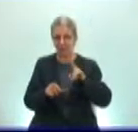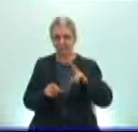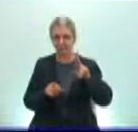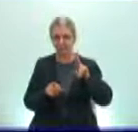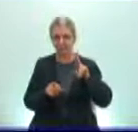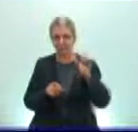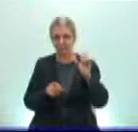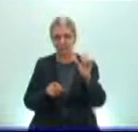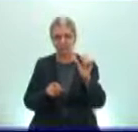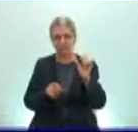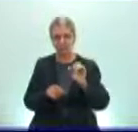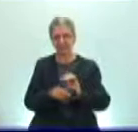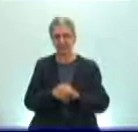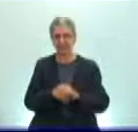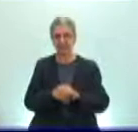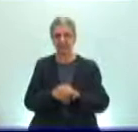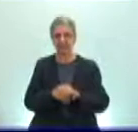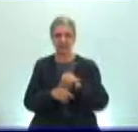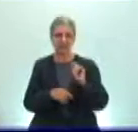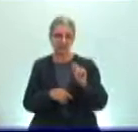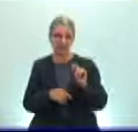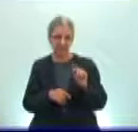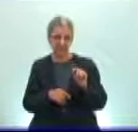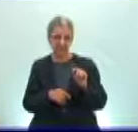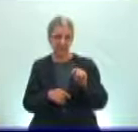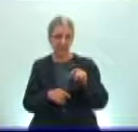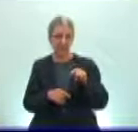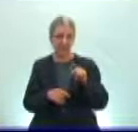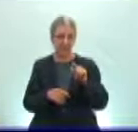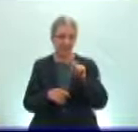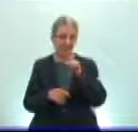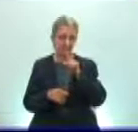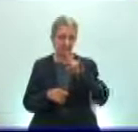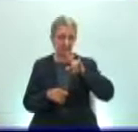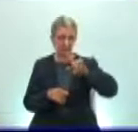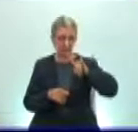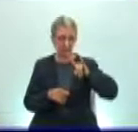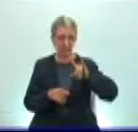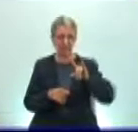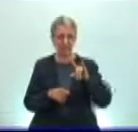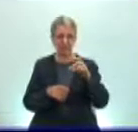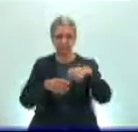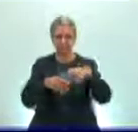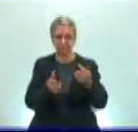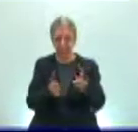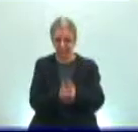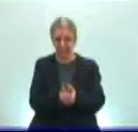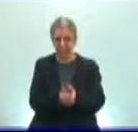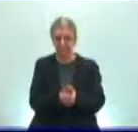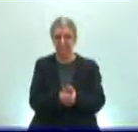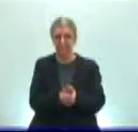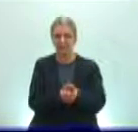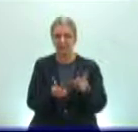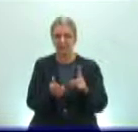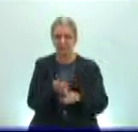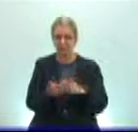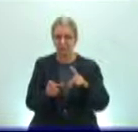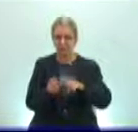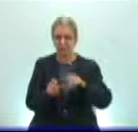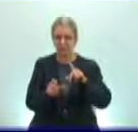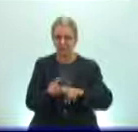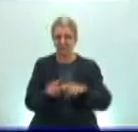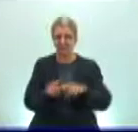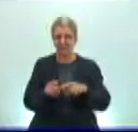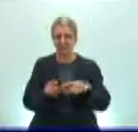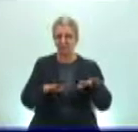Soviética. Precisamente en el 19 Congreso del Partido Comunista se realizó un balance de los logros